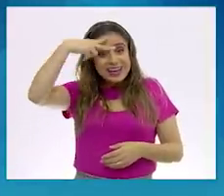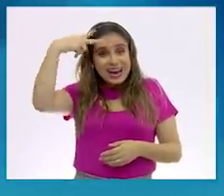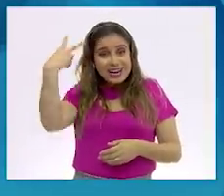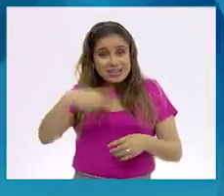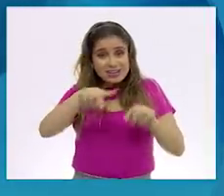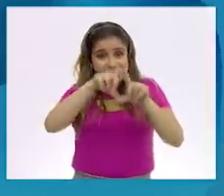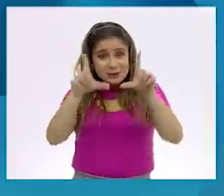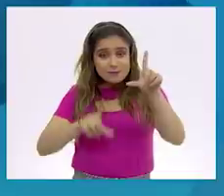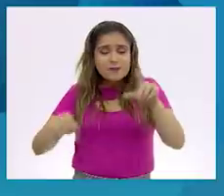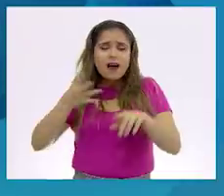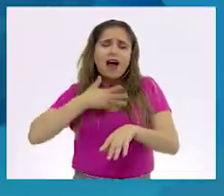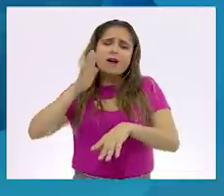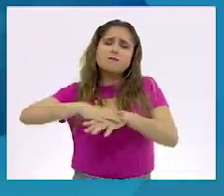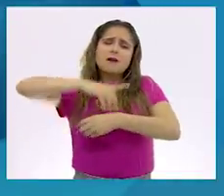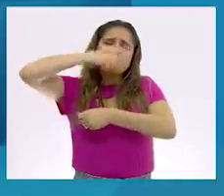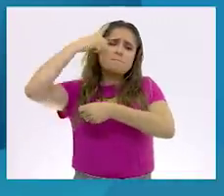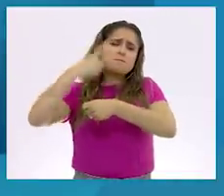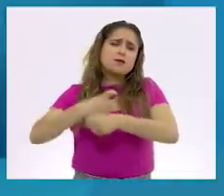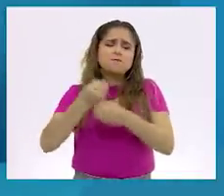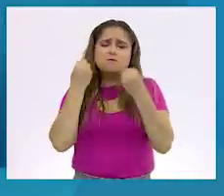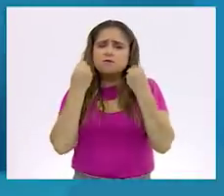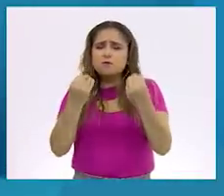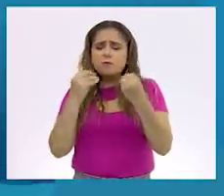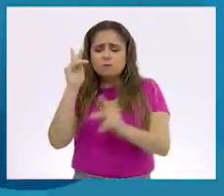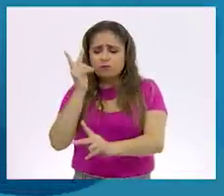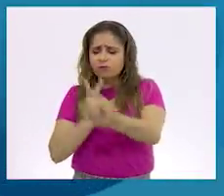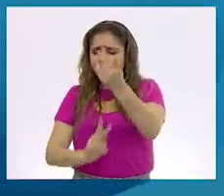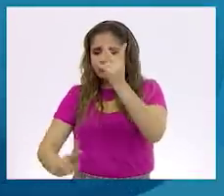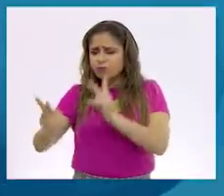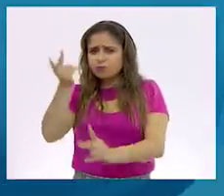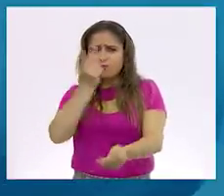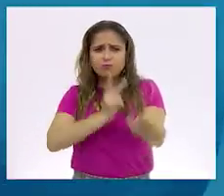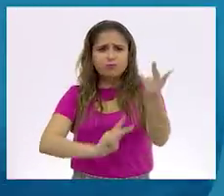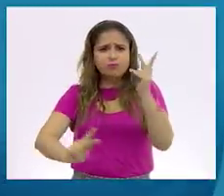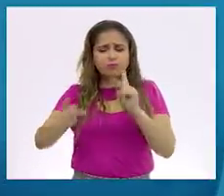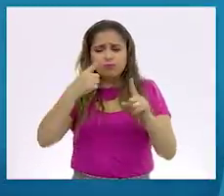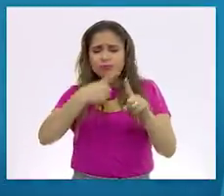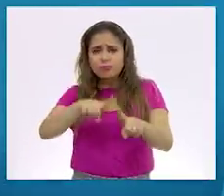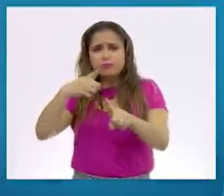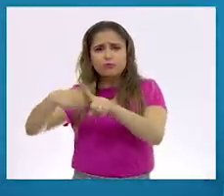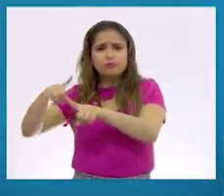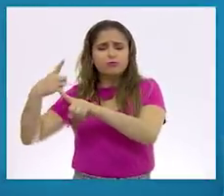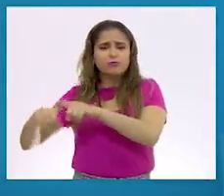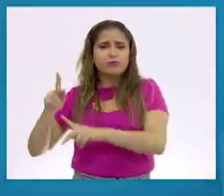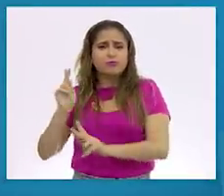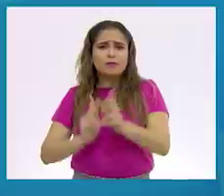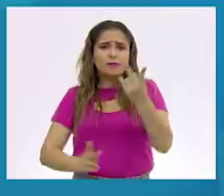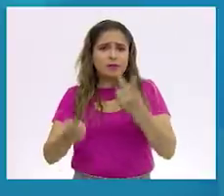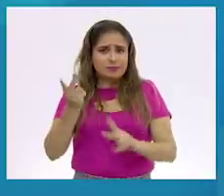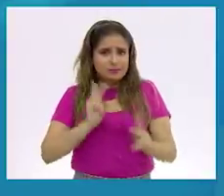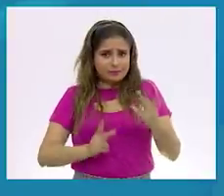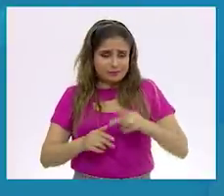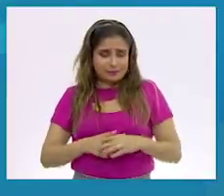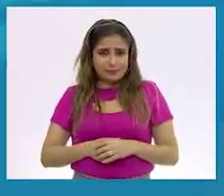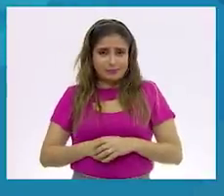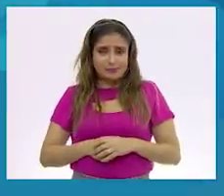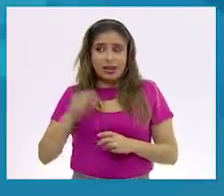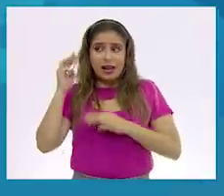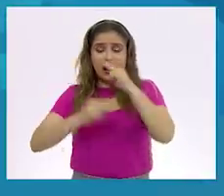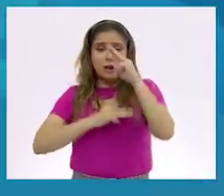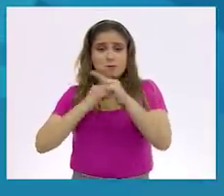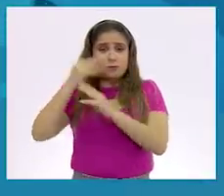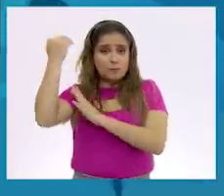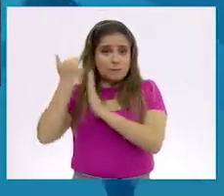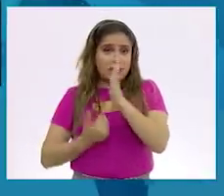los principales productores y domesticadores de especies de origen vegetal del mundo? ¡Wow! Pues